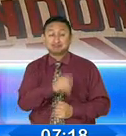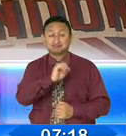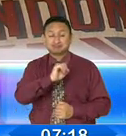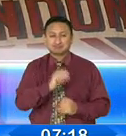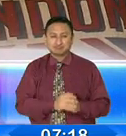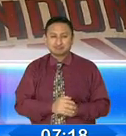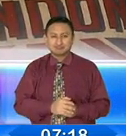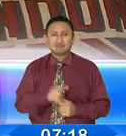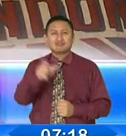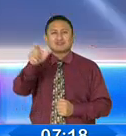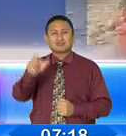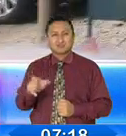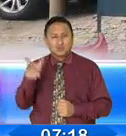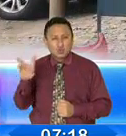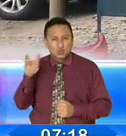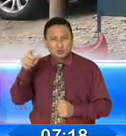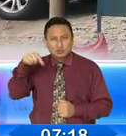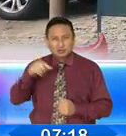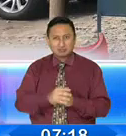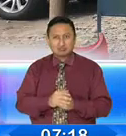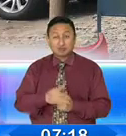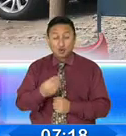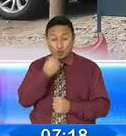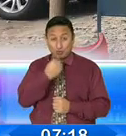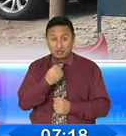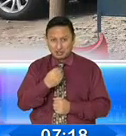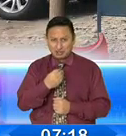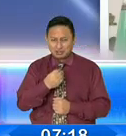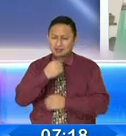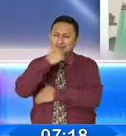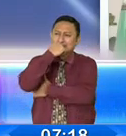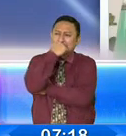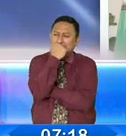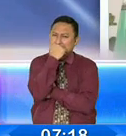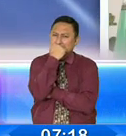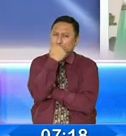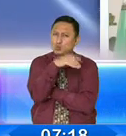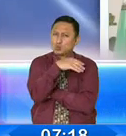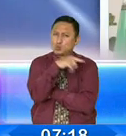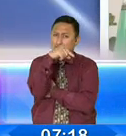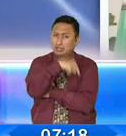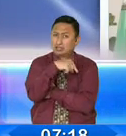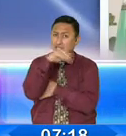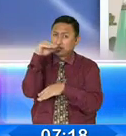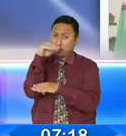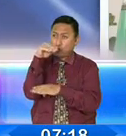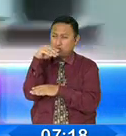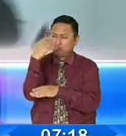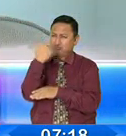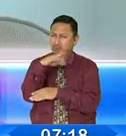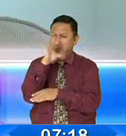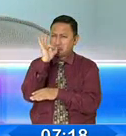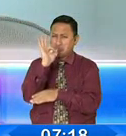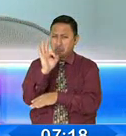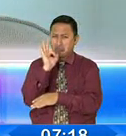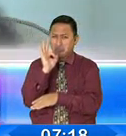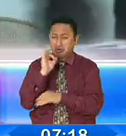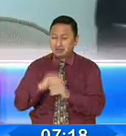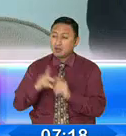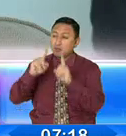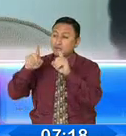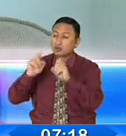al embajador británico sobre nuestra gastronomía nos deja convencidos que, en efecto, Ecuador es un paraíso. ¿Qué le ha gustado y qué no le ha